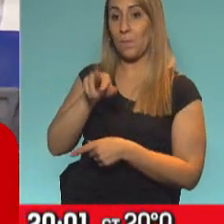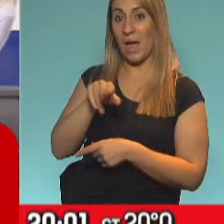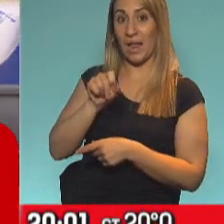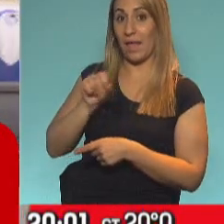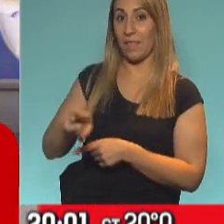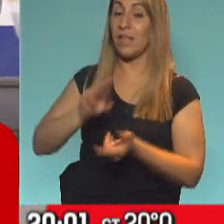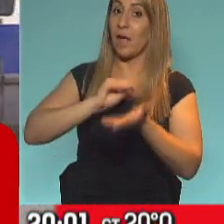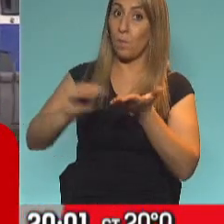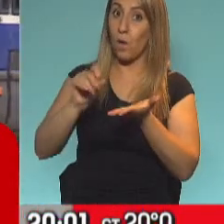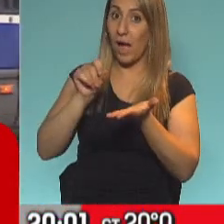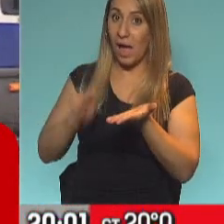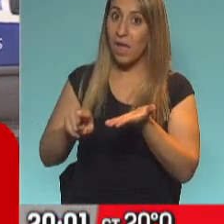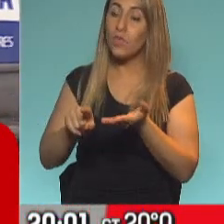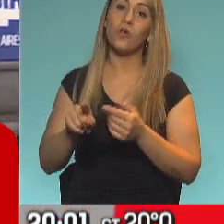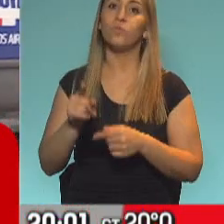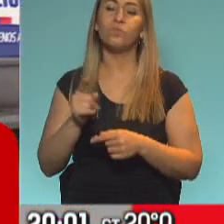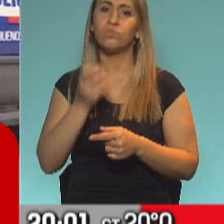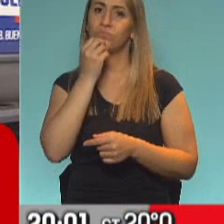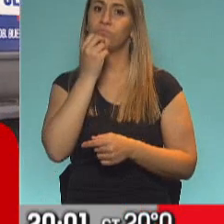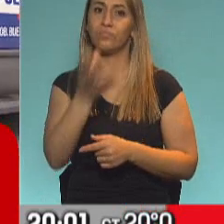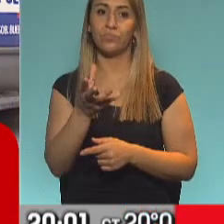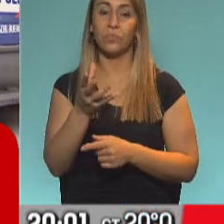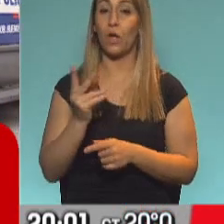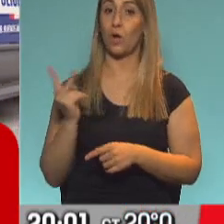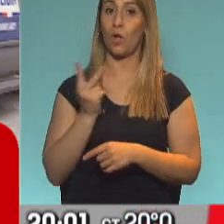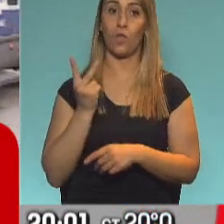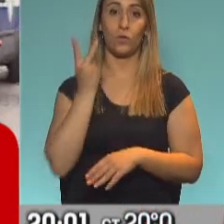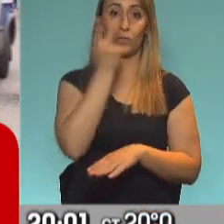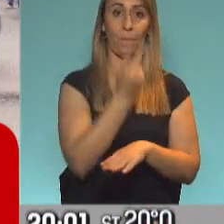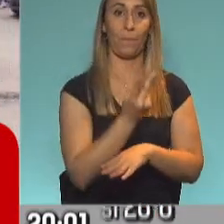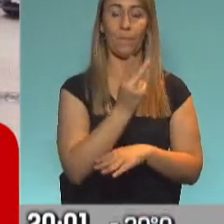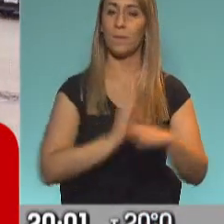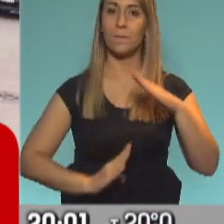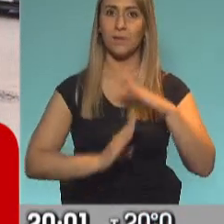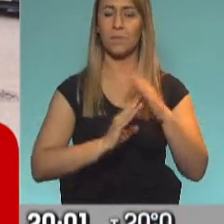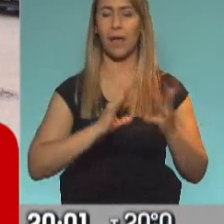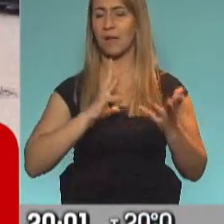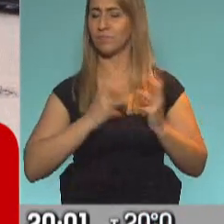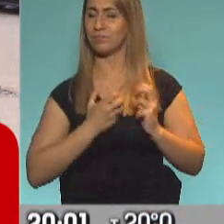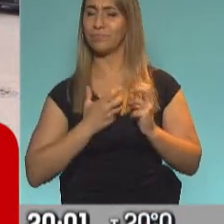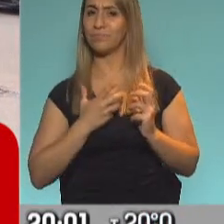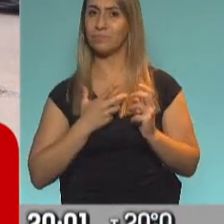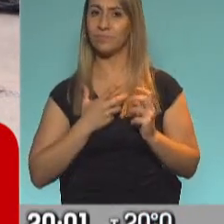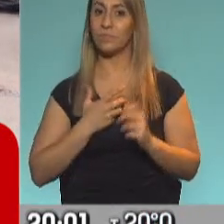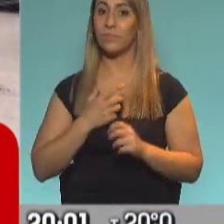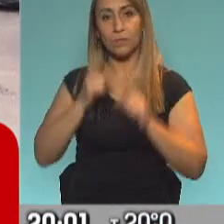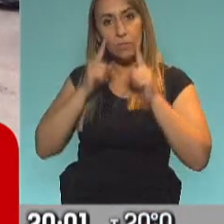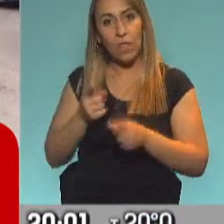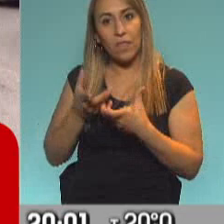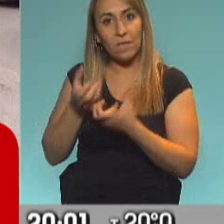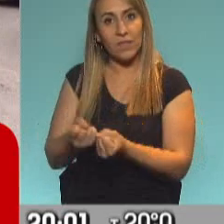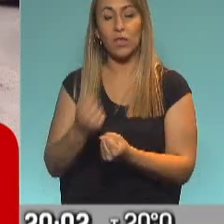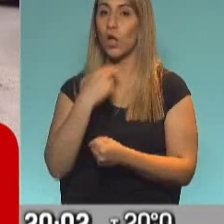abogado de Verónica Ojeda. En este caso se presentaron como principal damnificado en función del hijo menor